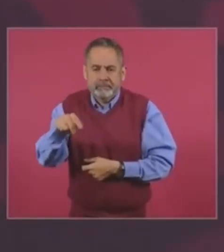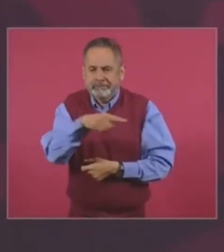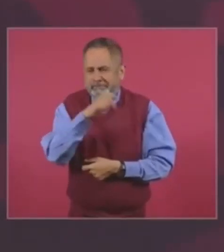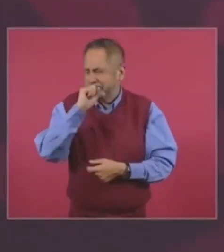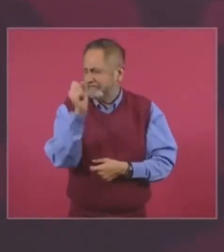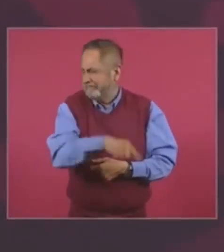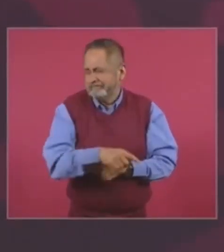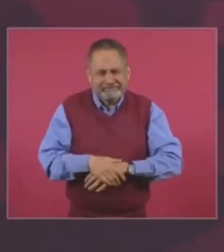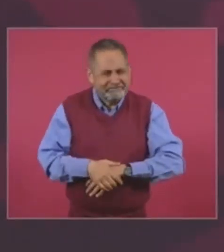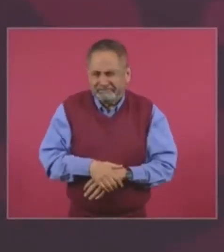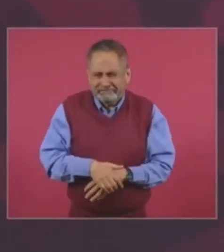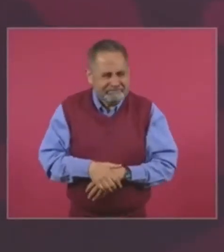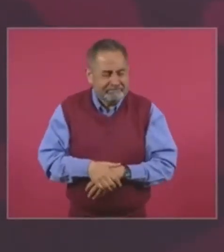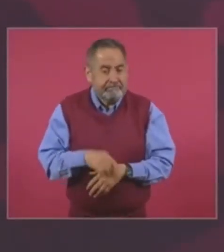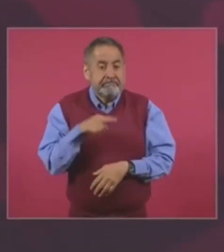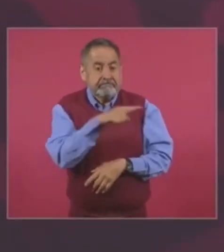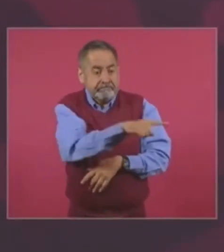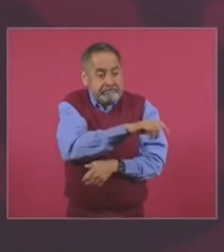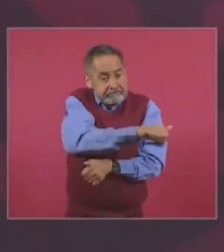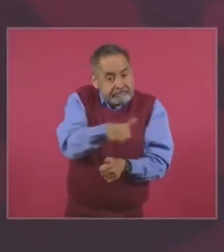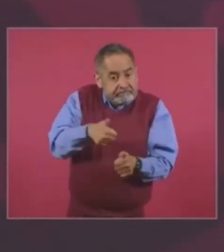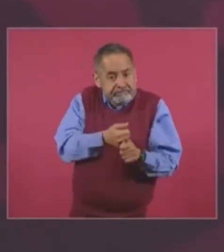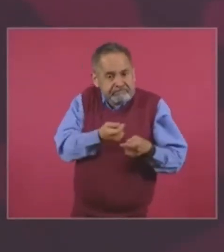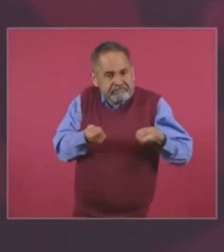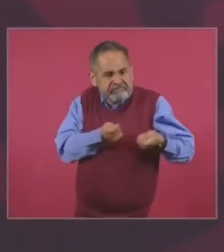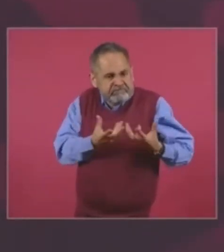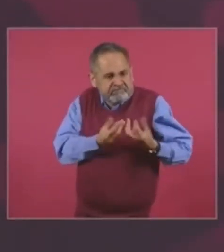ese dirigió